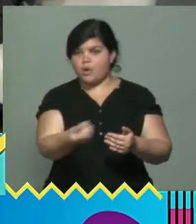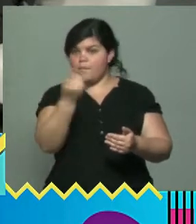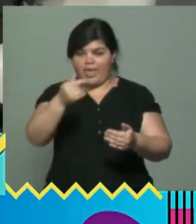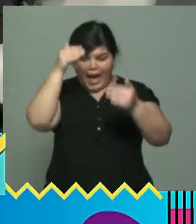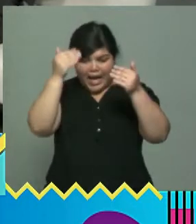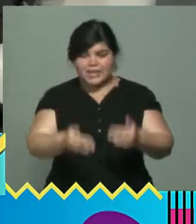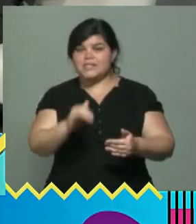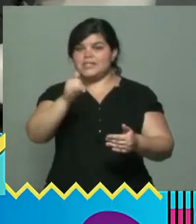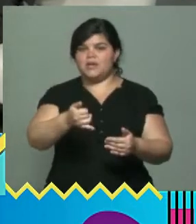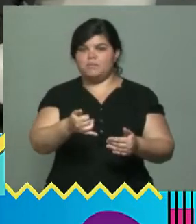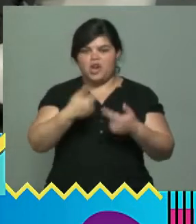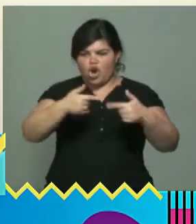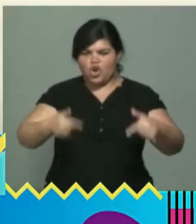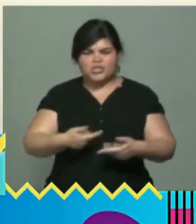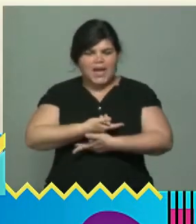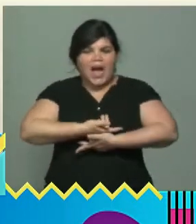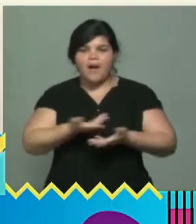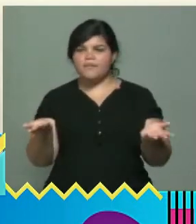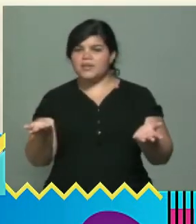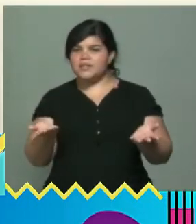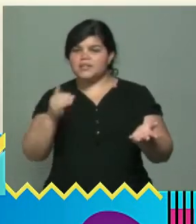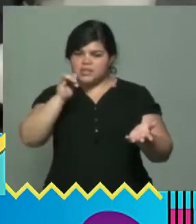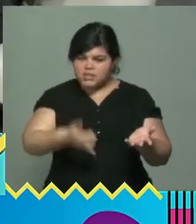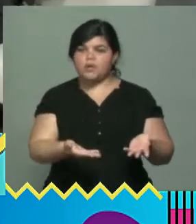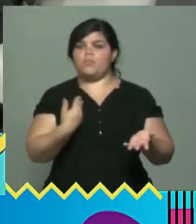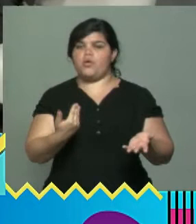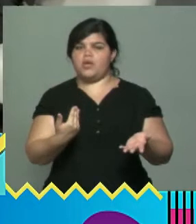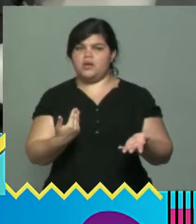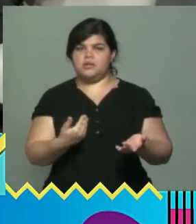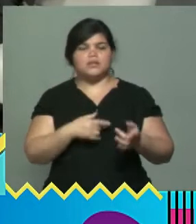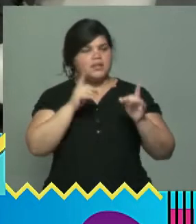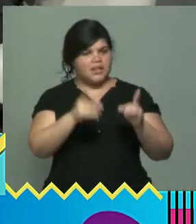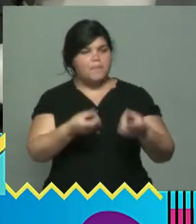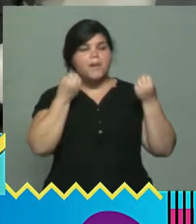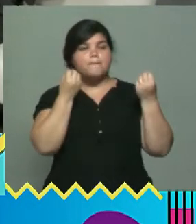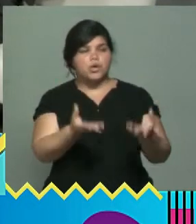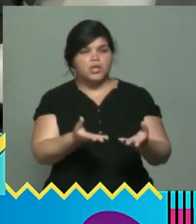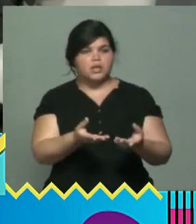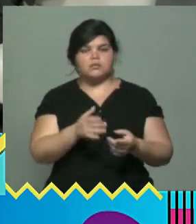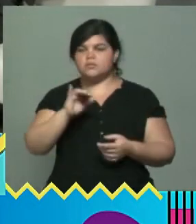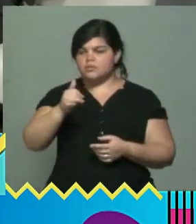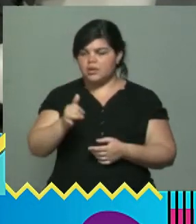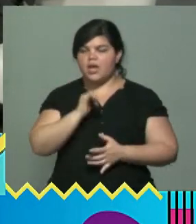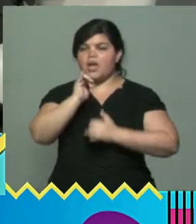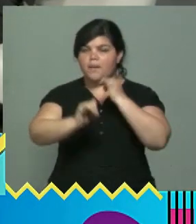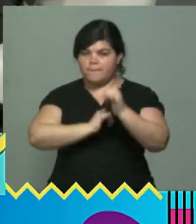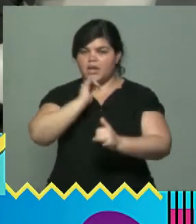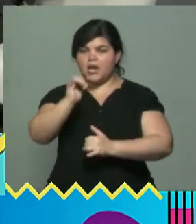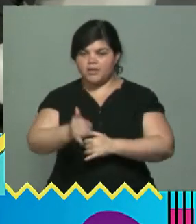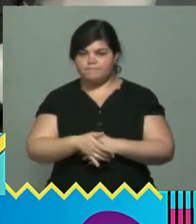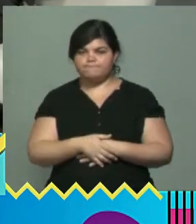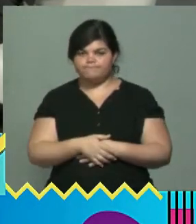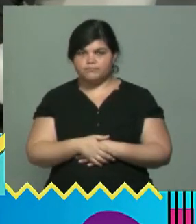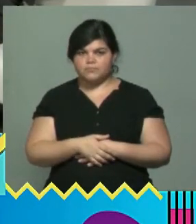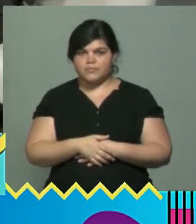pero todo el resto sí podés, abre posibilidad. Y el porqué también del no poder, ¿no? Que se entienda. Y el explicarlo. Y en ese punto es otro de los